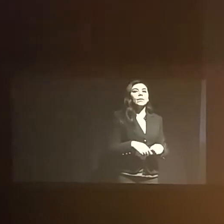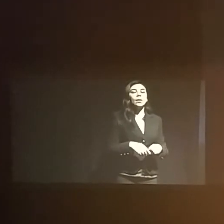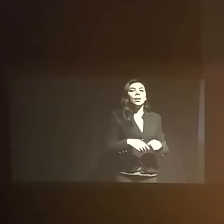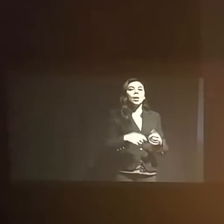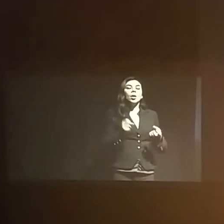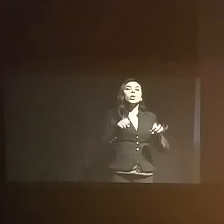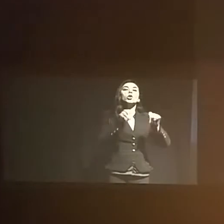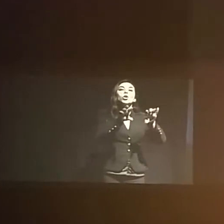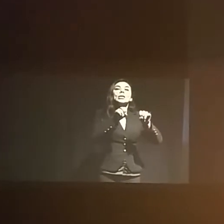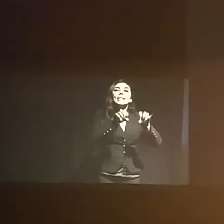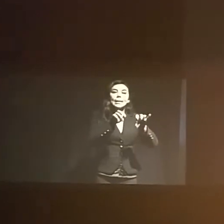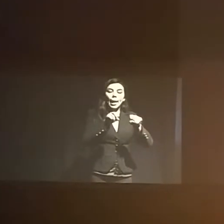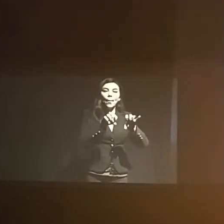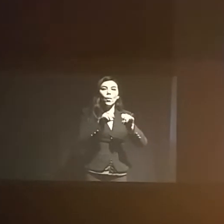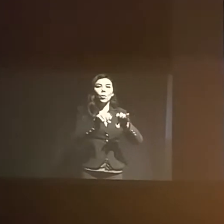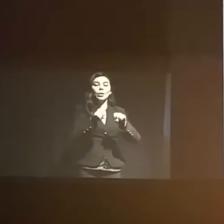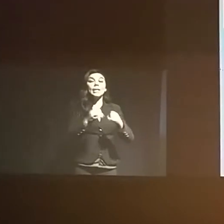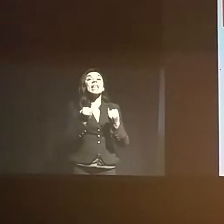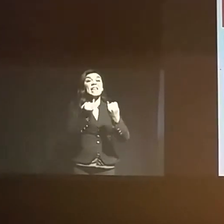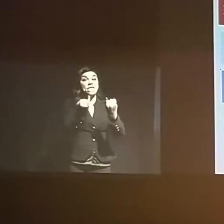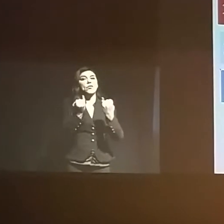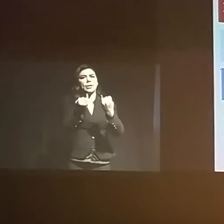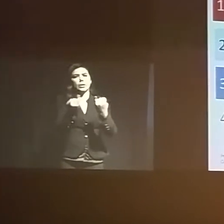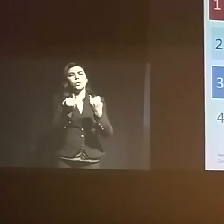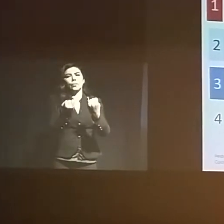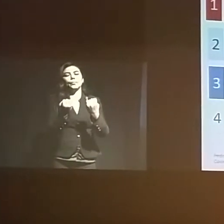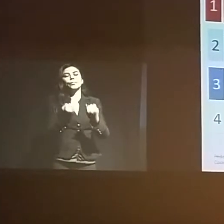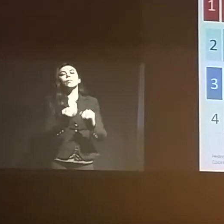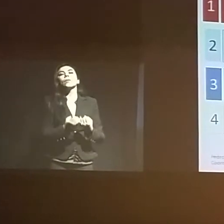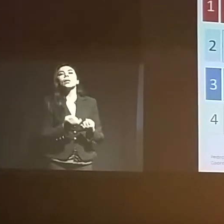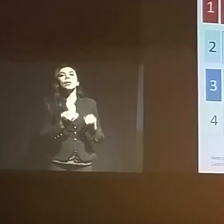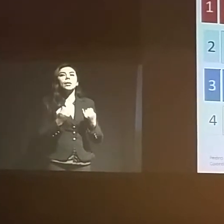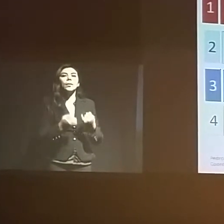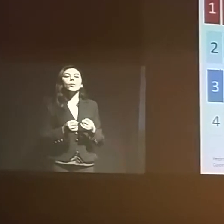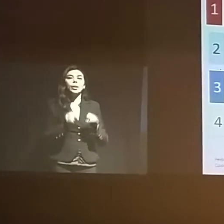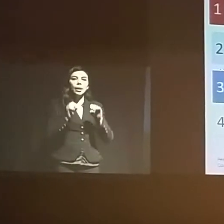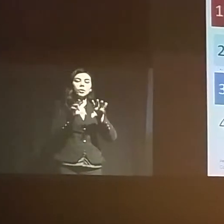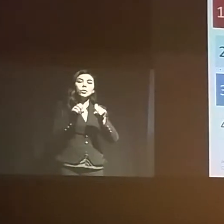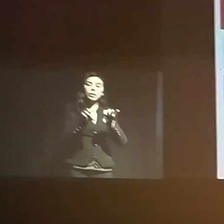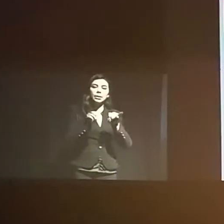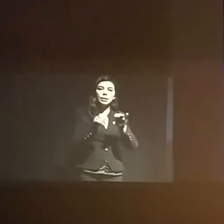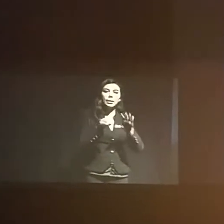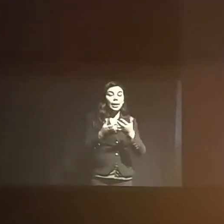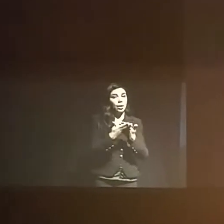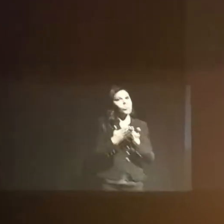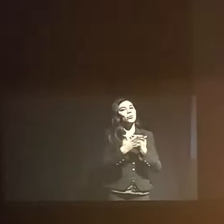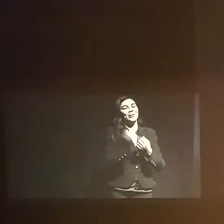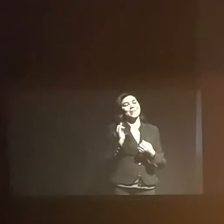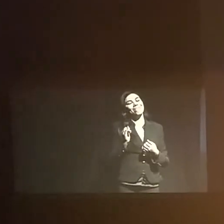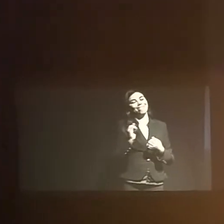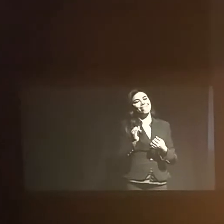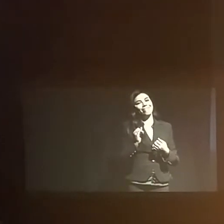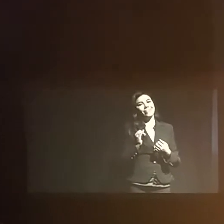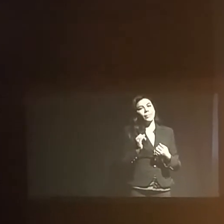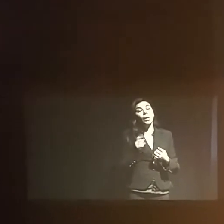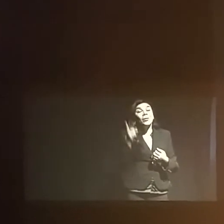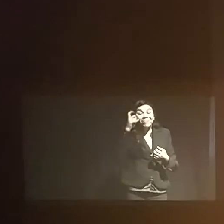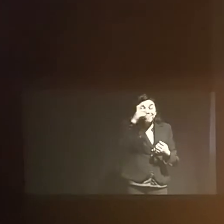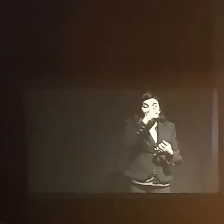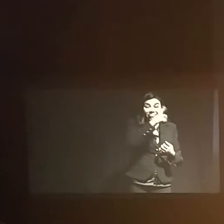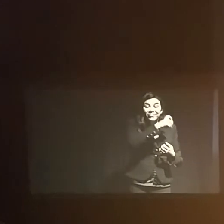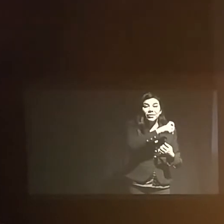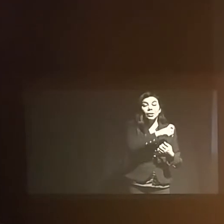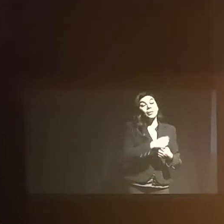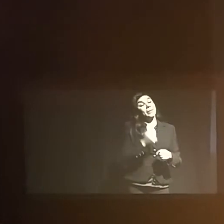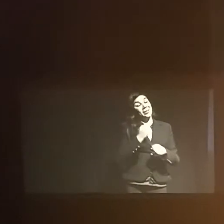formación. La formación y la información. Tenemos que formar a los estudiantes, sí, pero más difícil y